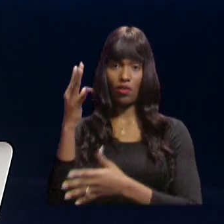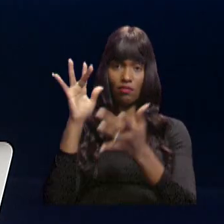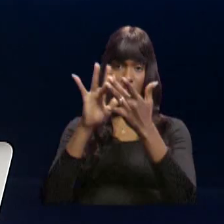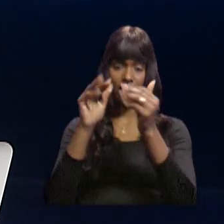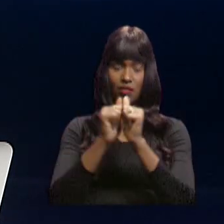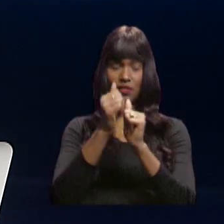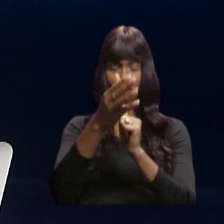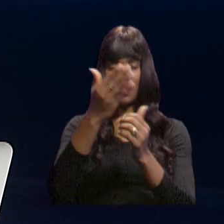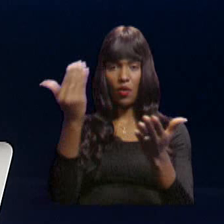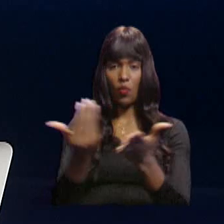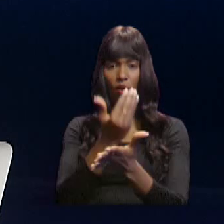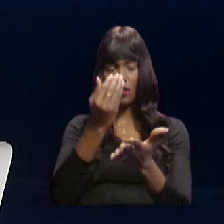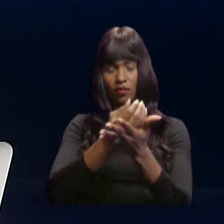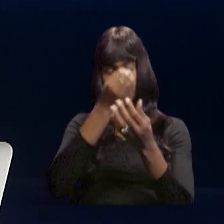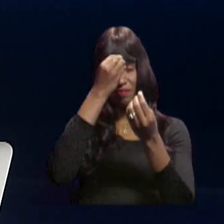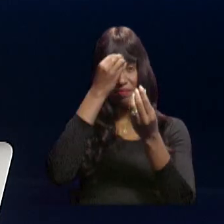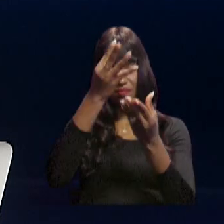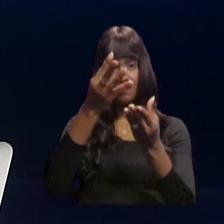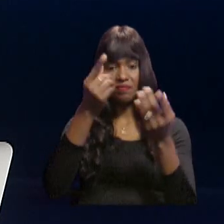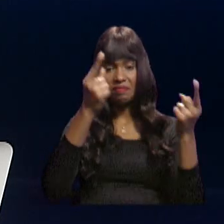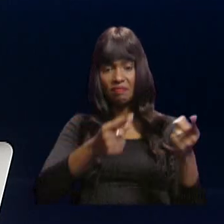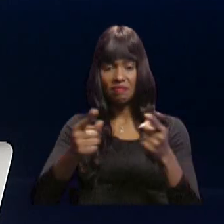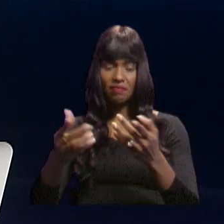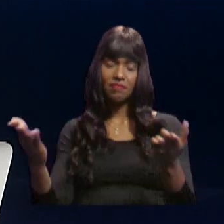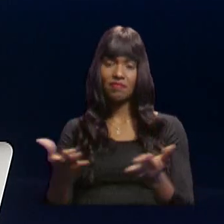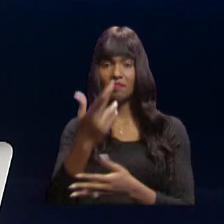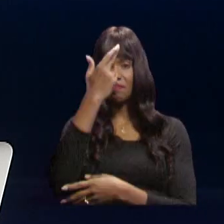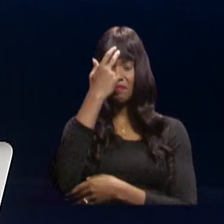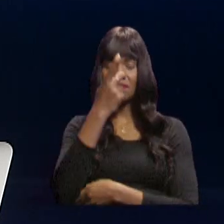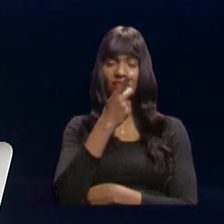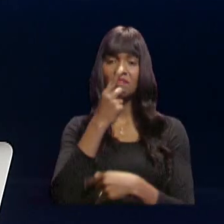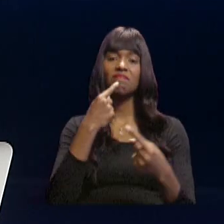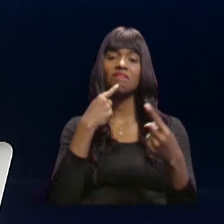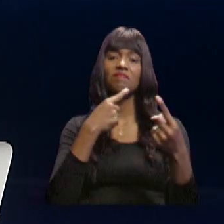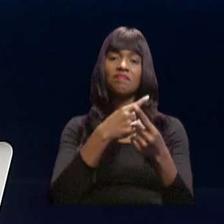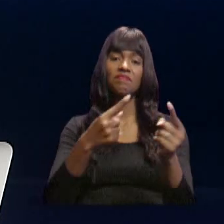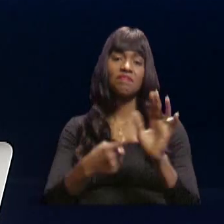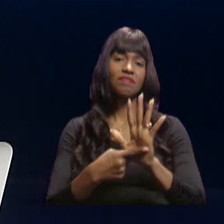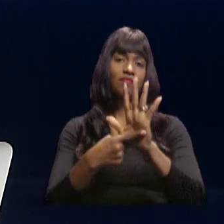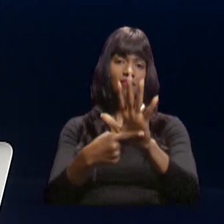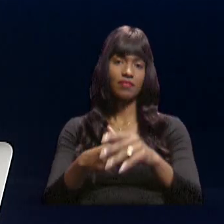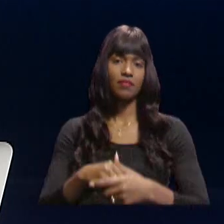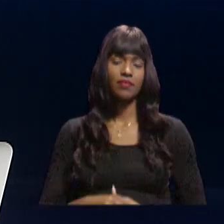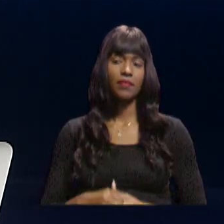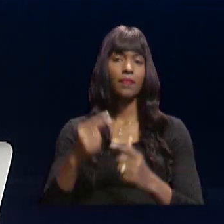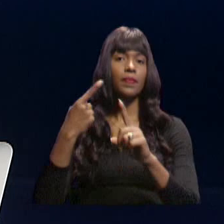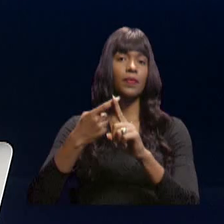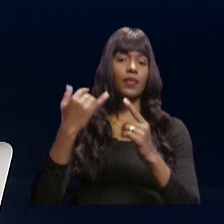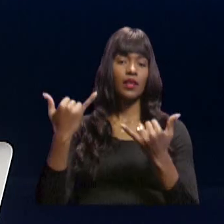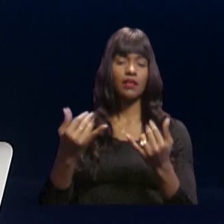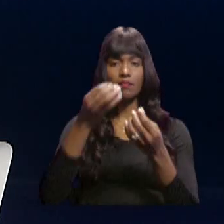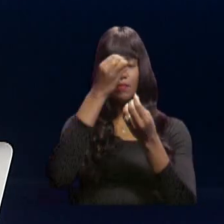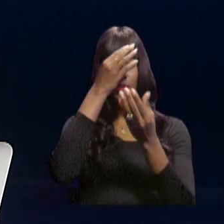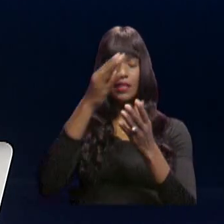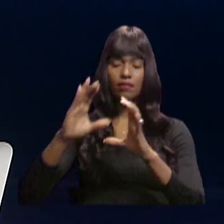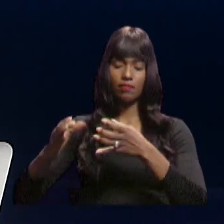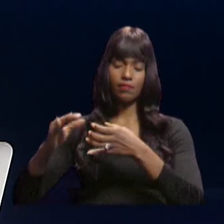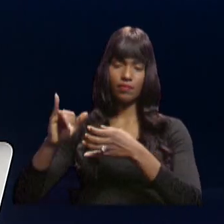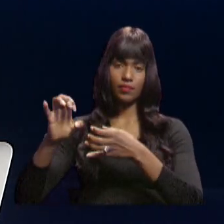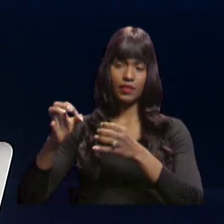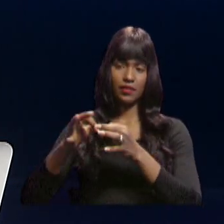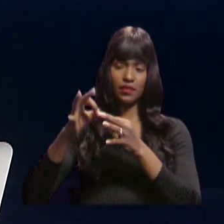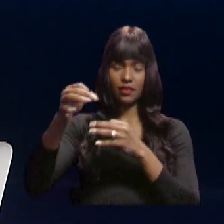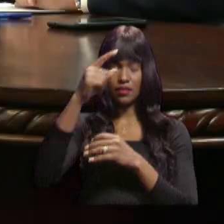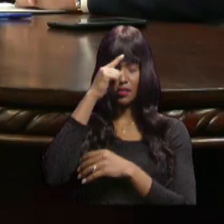una actualidad, ¿no?, de lo que pasa en el país en materia noticiosa e informativa. Esta viene de la Junta Central Electoral. Ha extendido hasta el